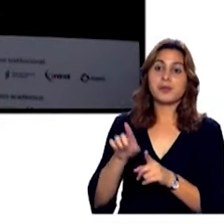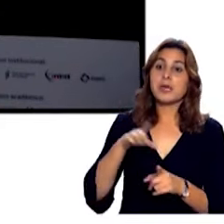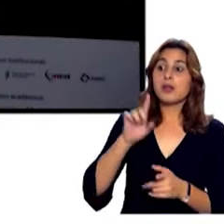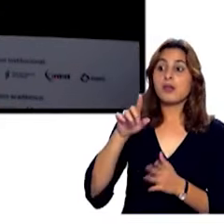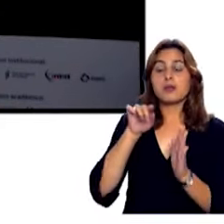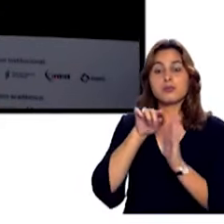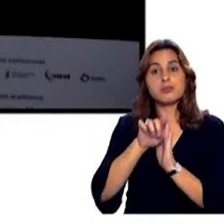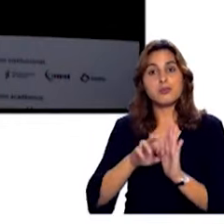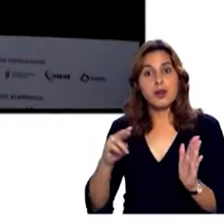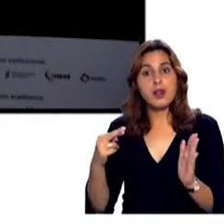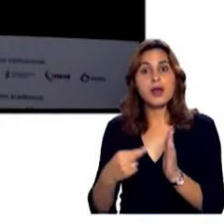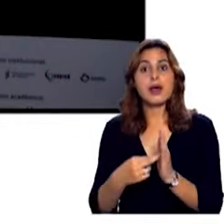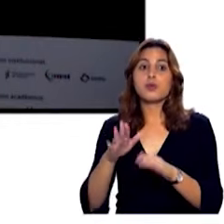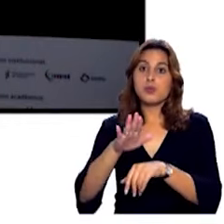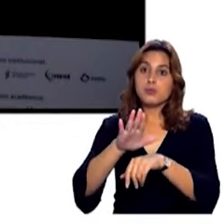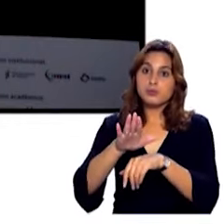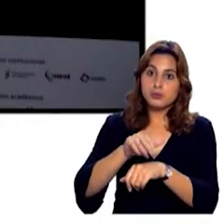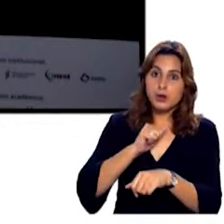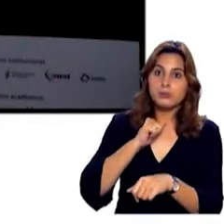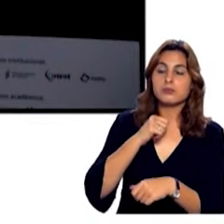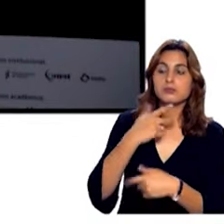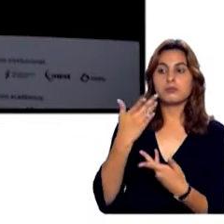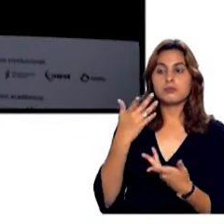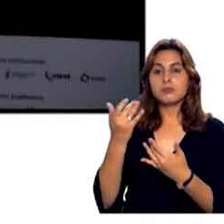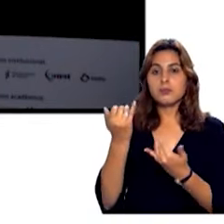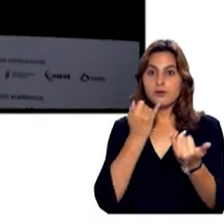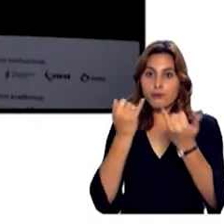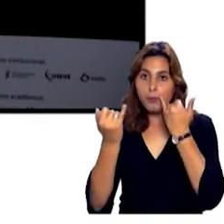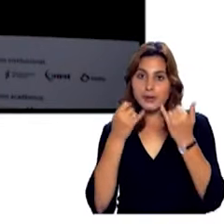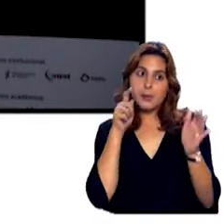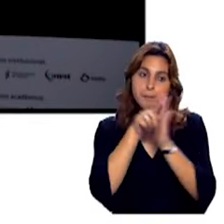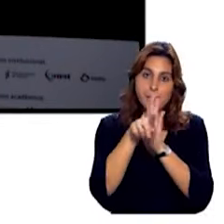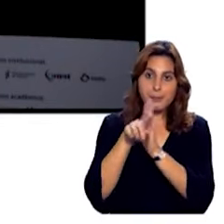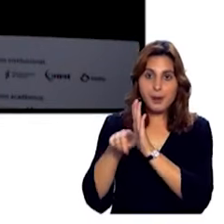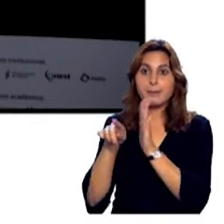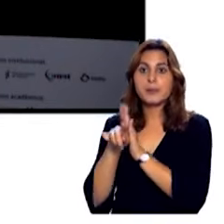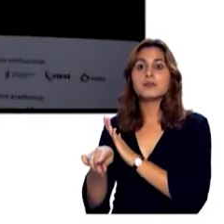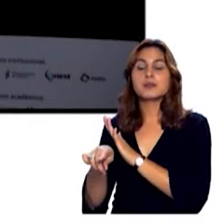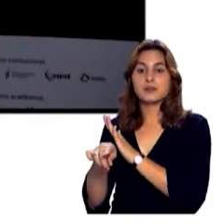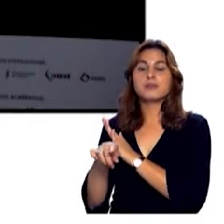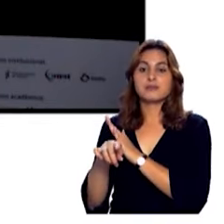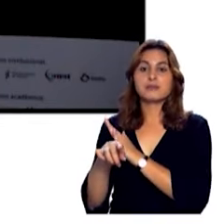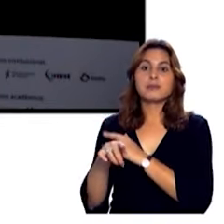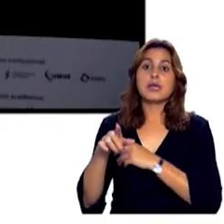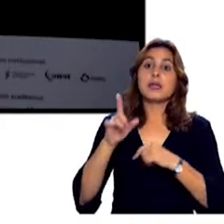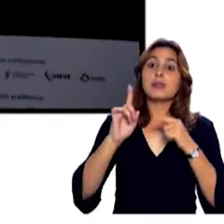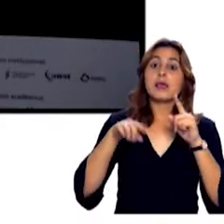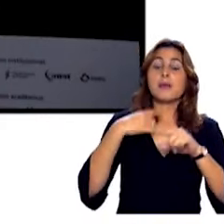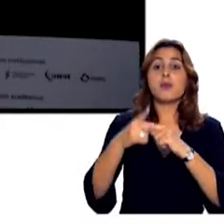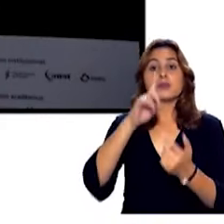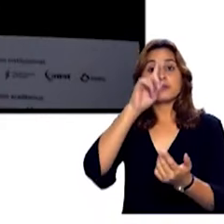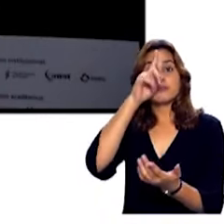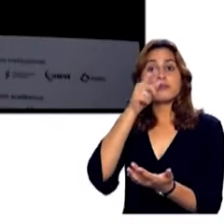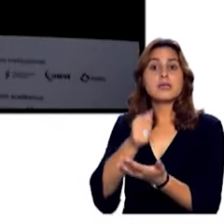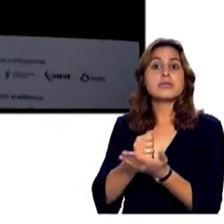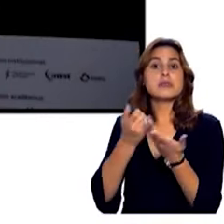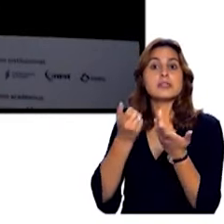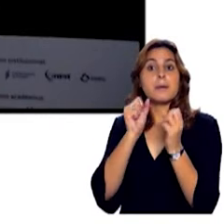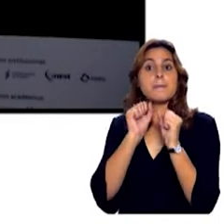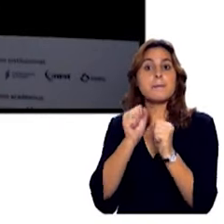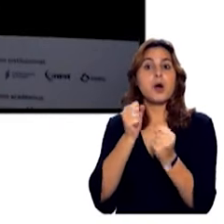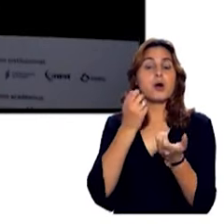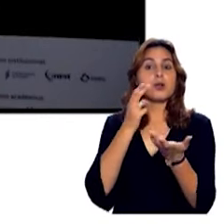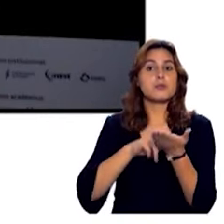tenemos todos los elementos esenciales para decidir Pero podemos pedir al ponente Mayor información para